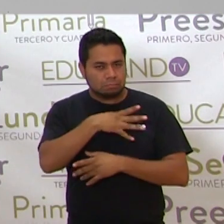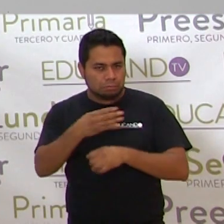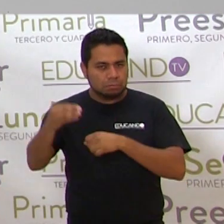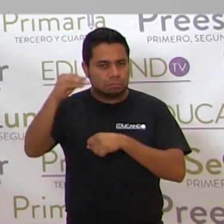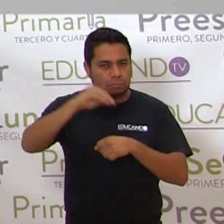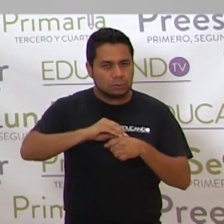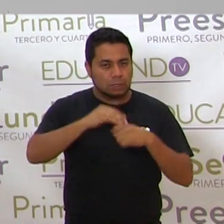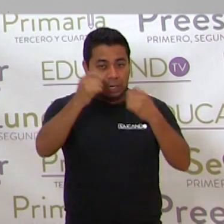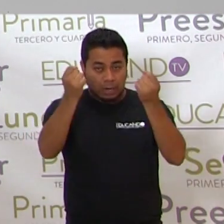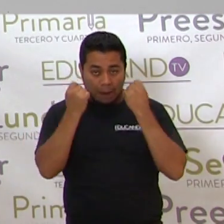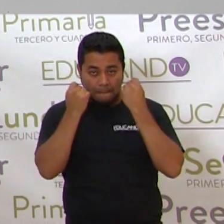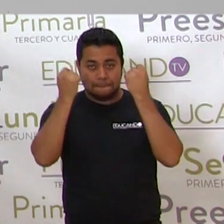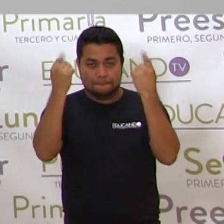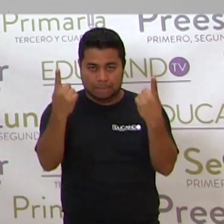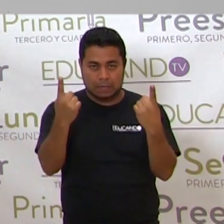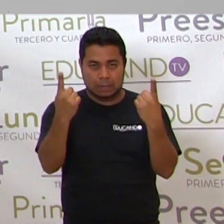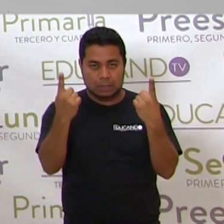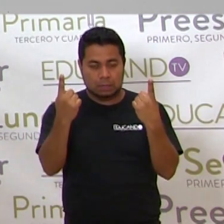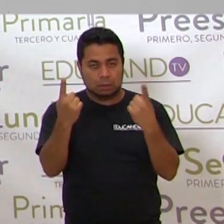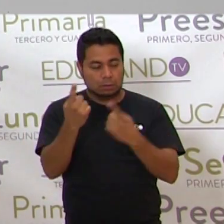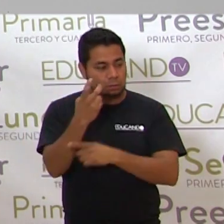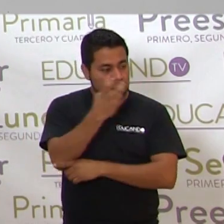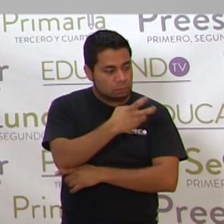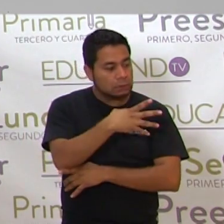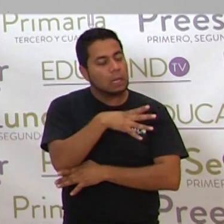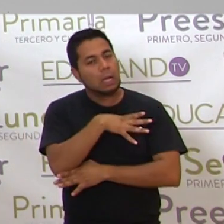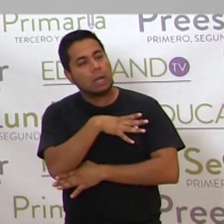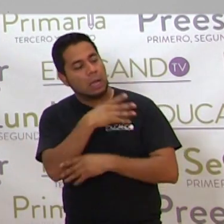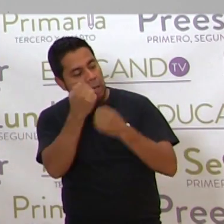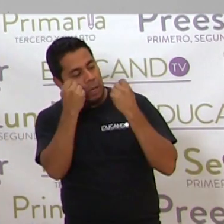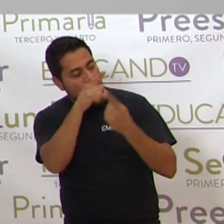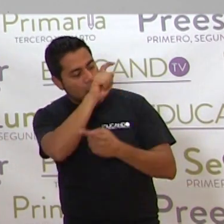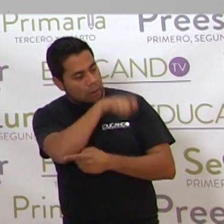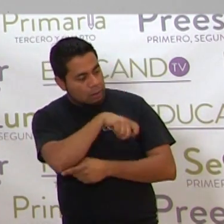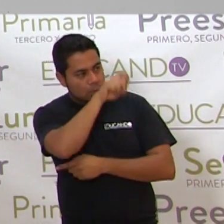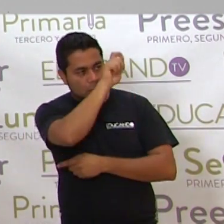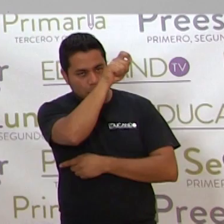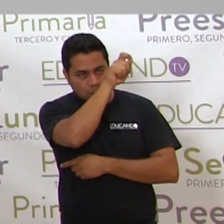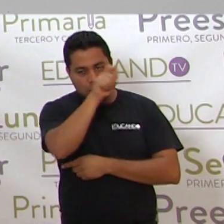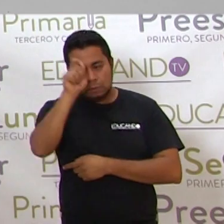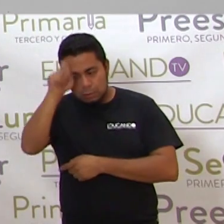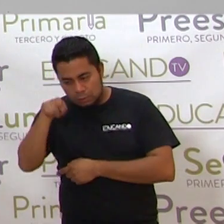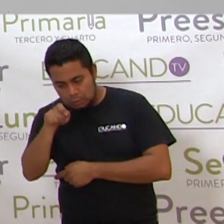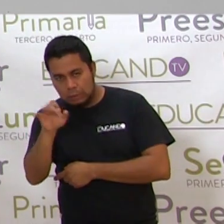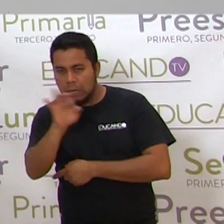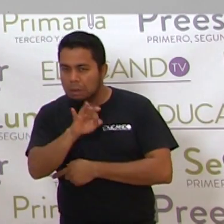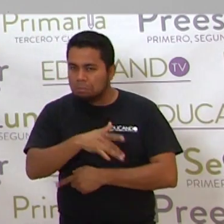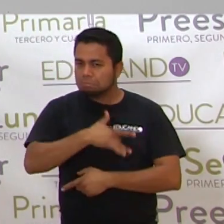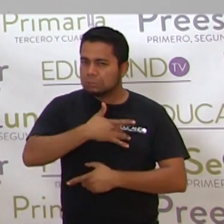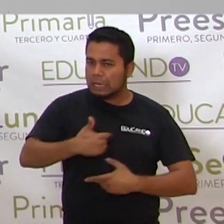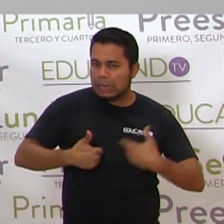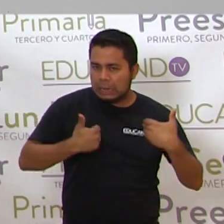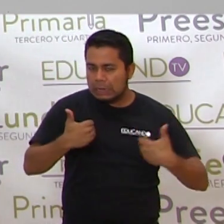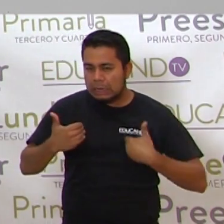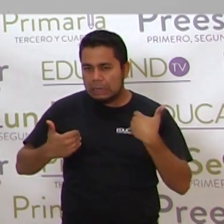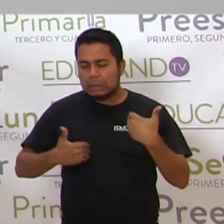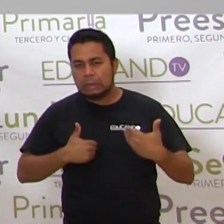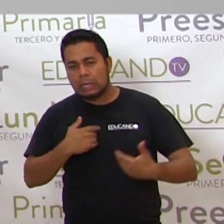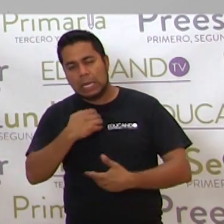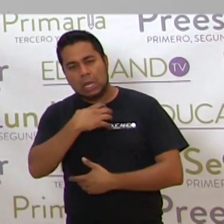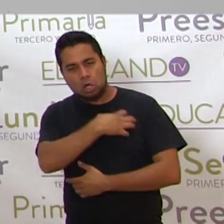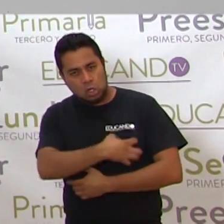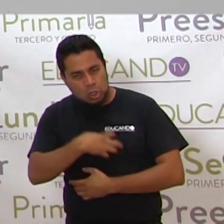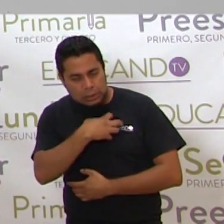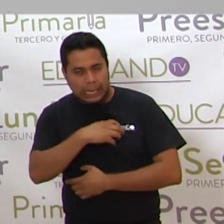de exclamación, es un estado de ánimo a lo mejor alegre, contento, feliz, bien, y eso te va